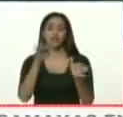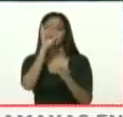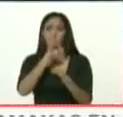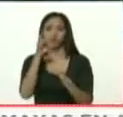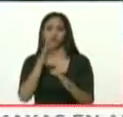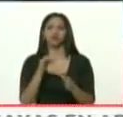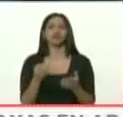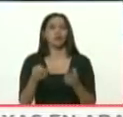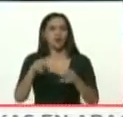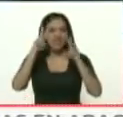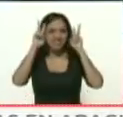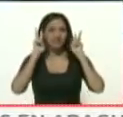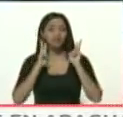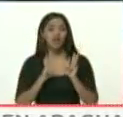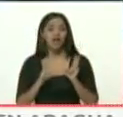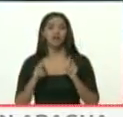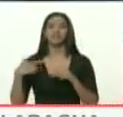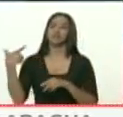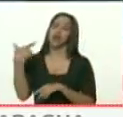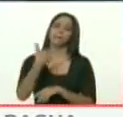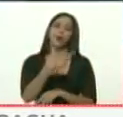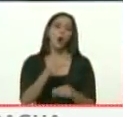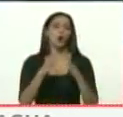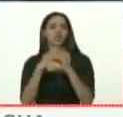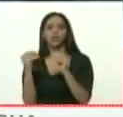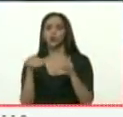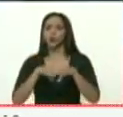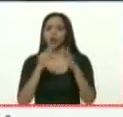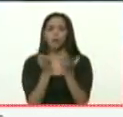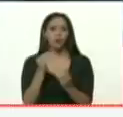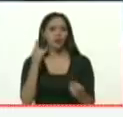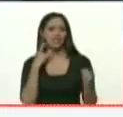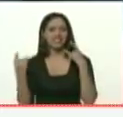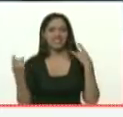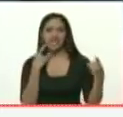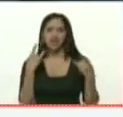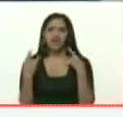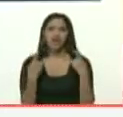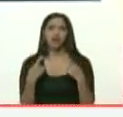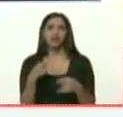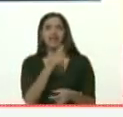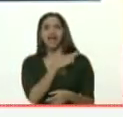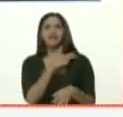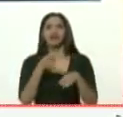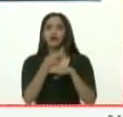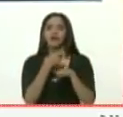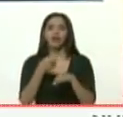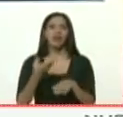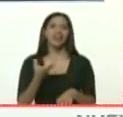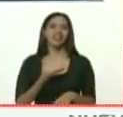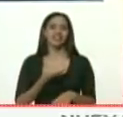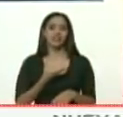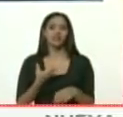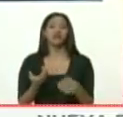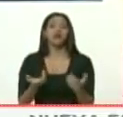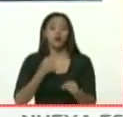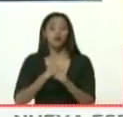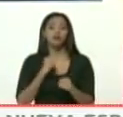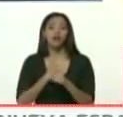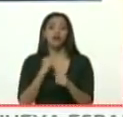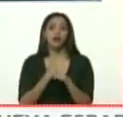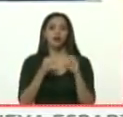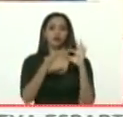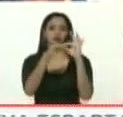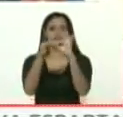momentos con obras públicas, transporte, todo el mundo activado, la jefe de gobierno, la alcaldesa. Es decir, es un trabajo